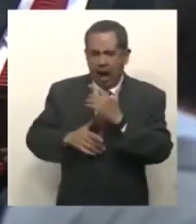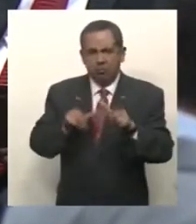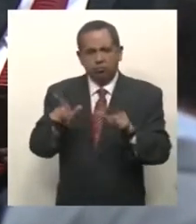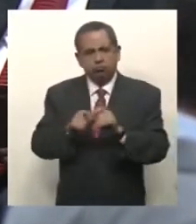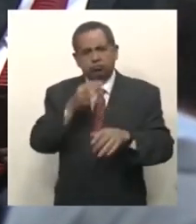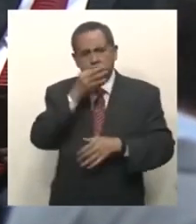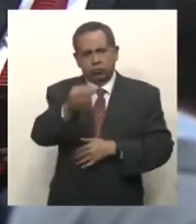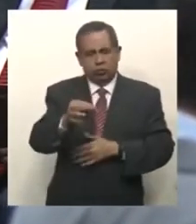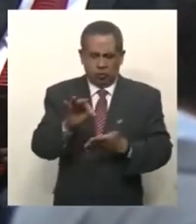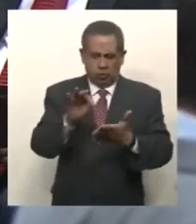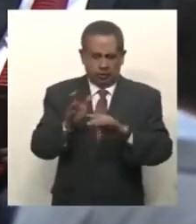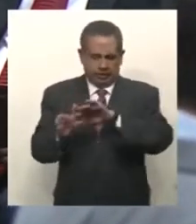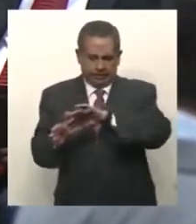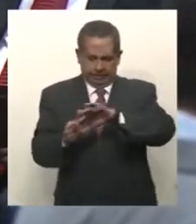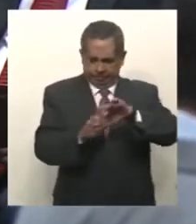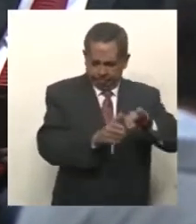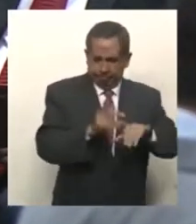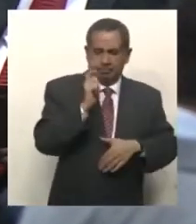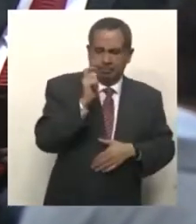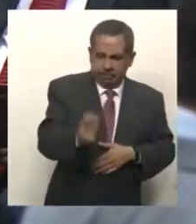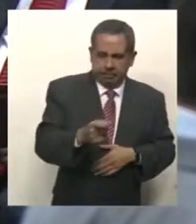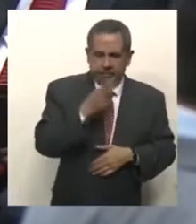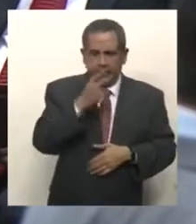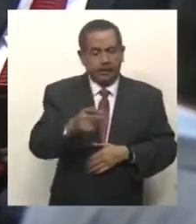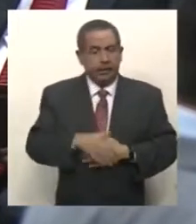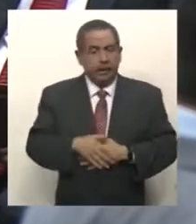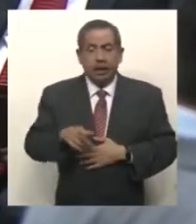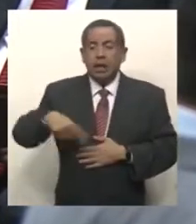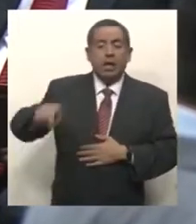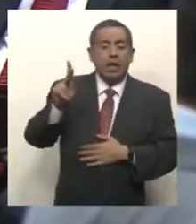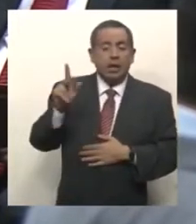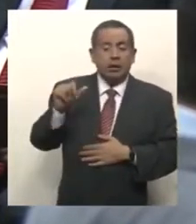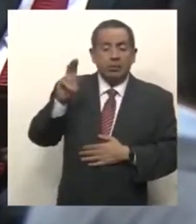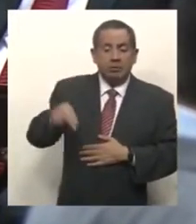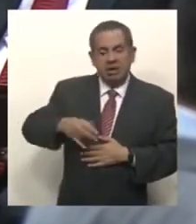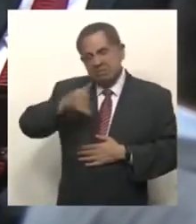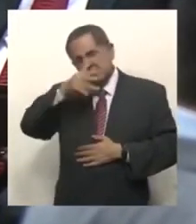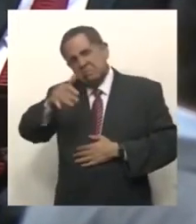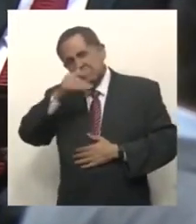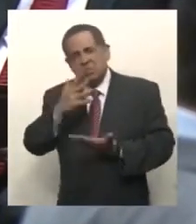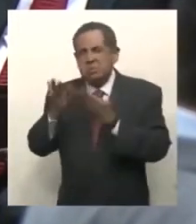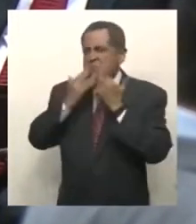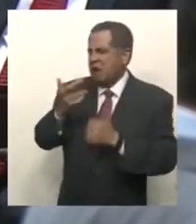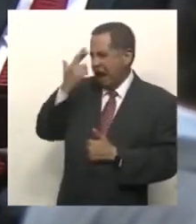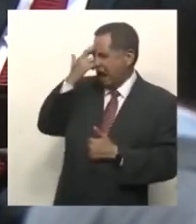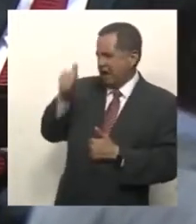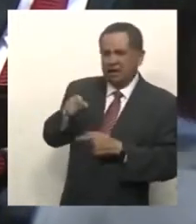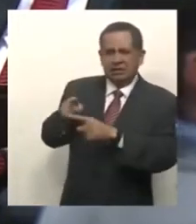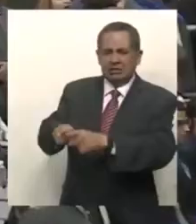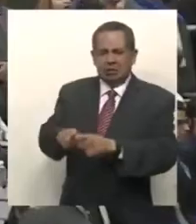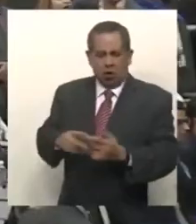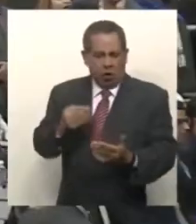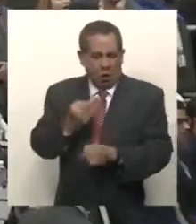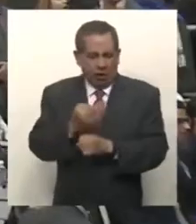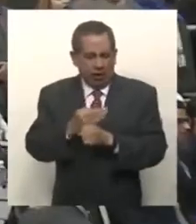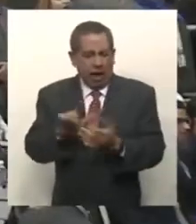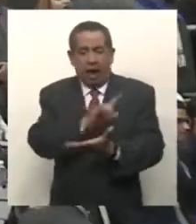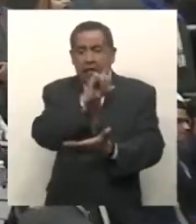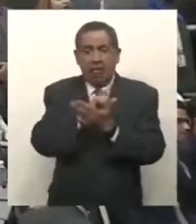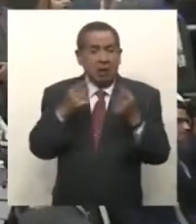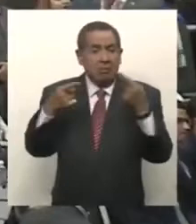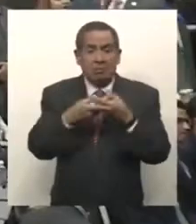planteando, punto y aparte, los reclamos que hace Acción Nacional no tienen razón, no se ha violado la